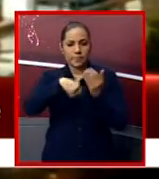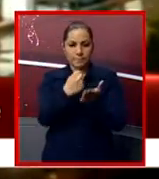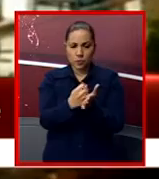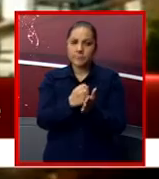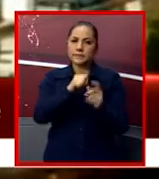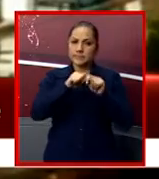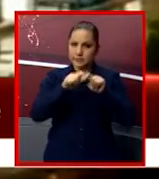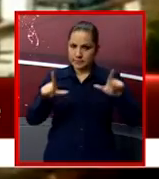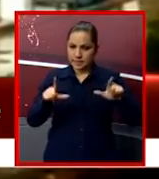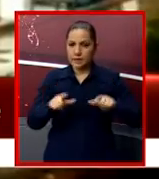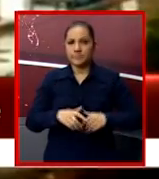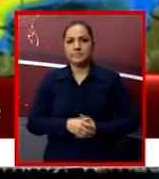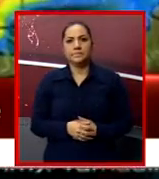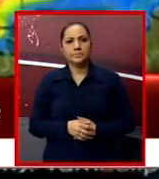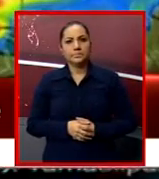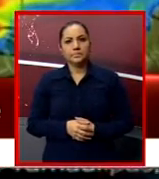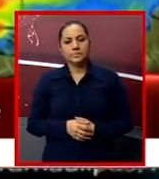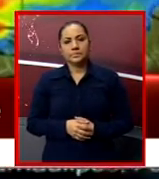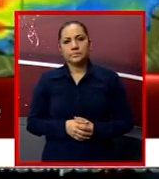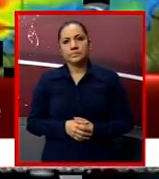Tlaxcala.